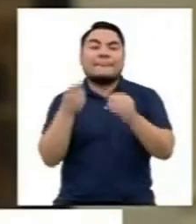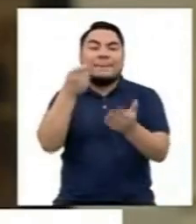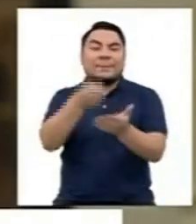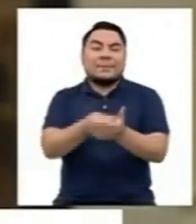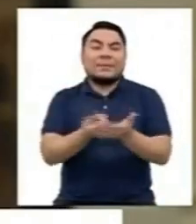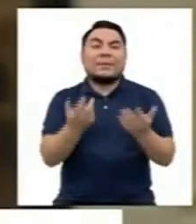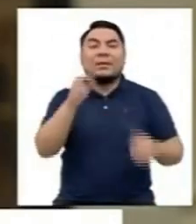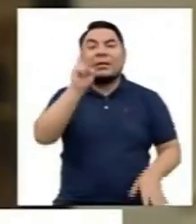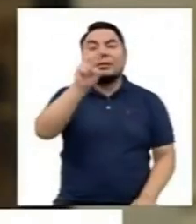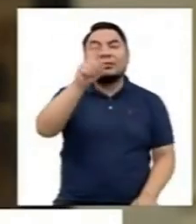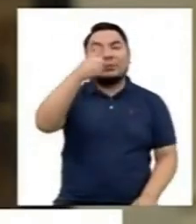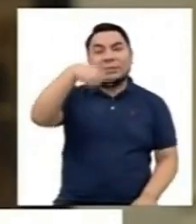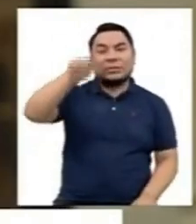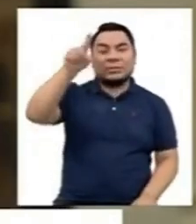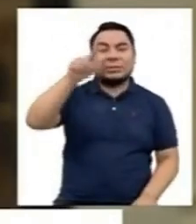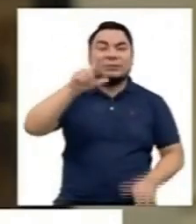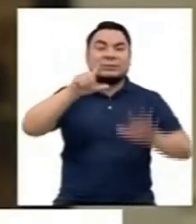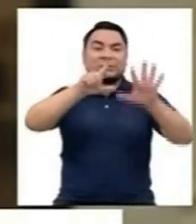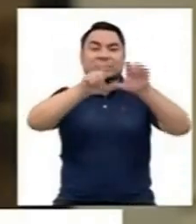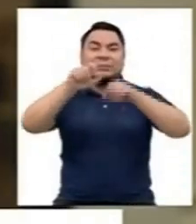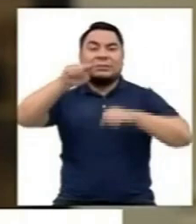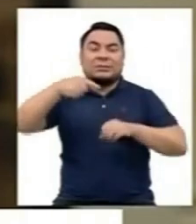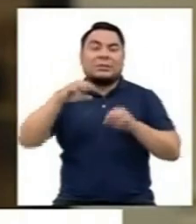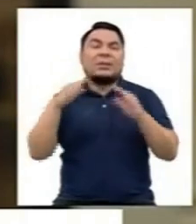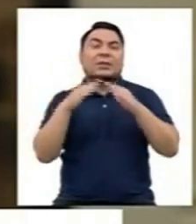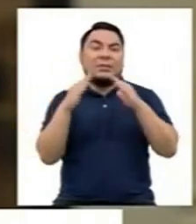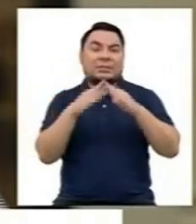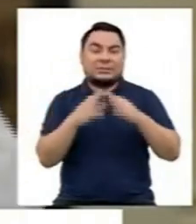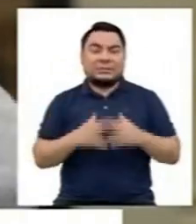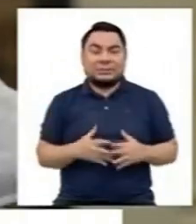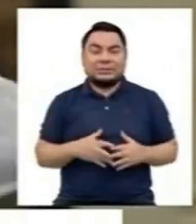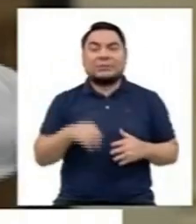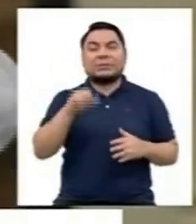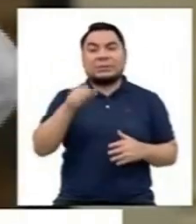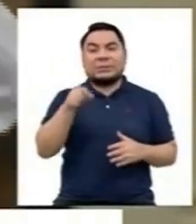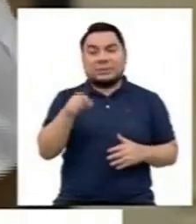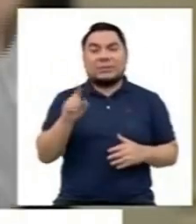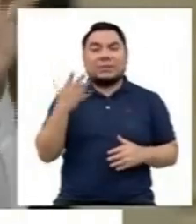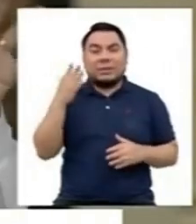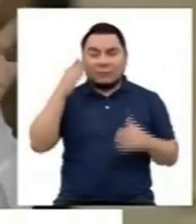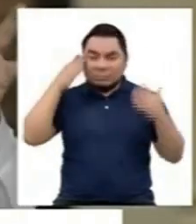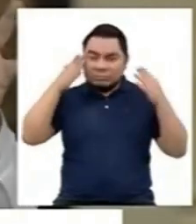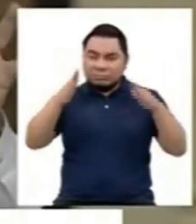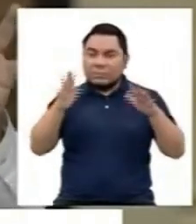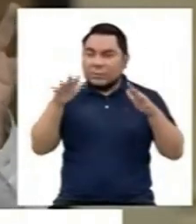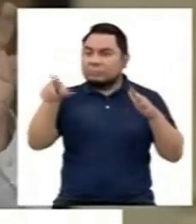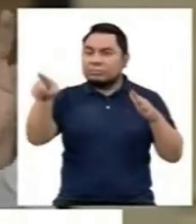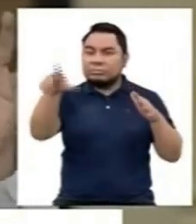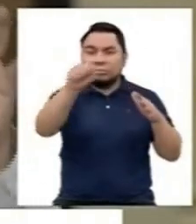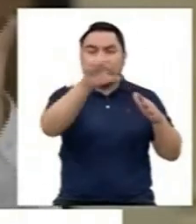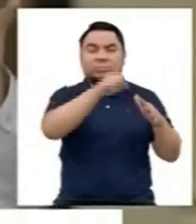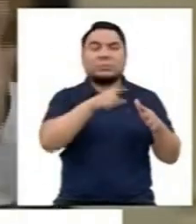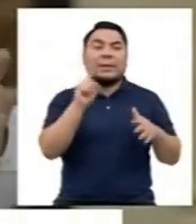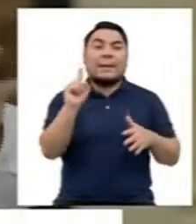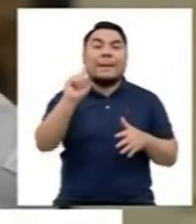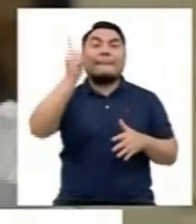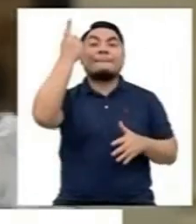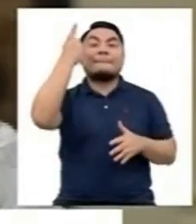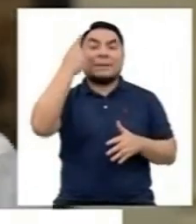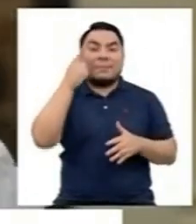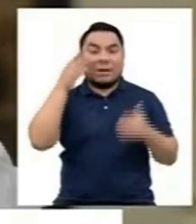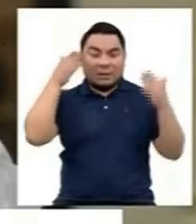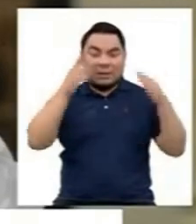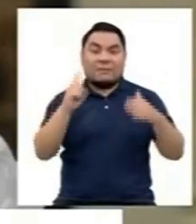camino, no deberíamos ir por ese camino. Ya hemos tenido la mala experiencia de apuntar algo a los gobiernos municipales que tanta